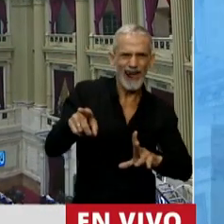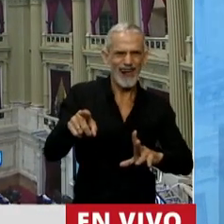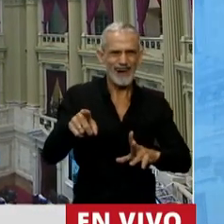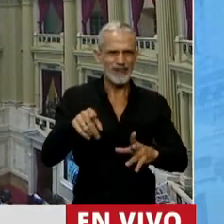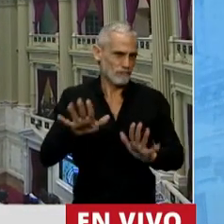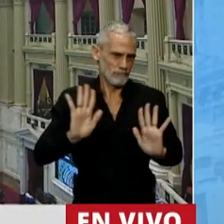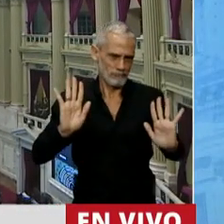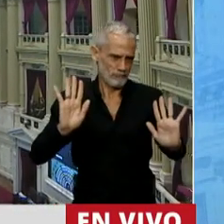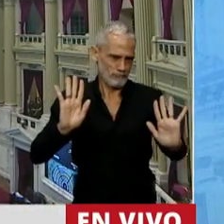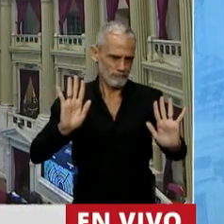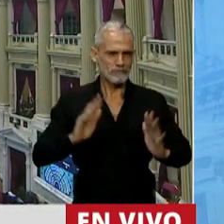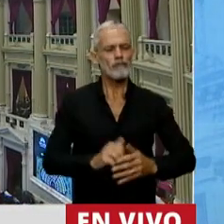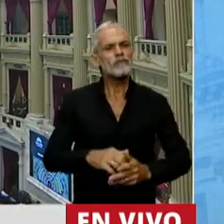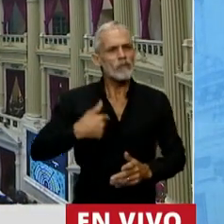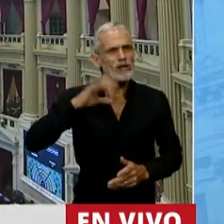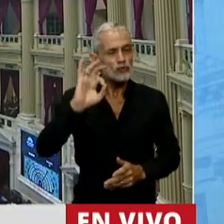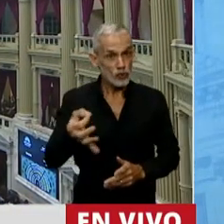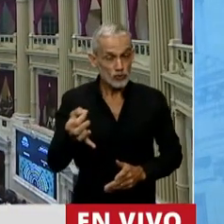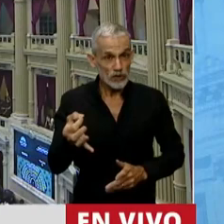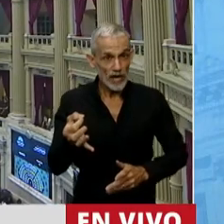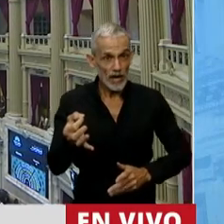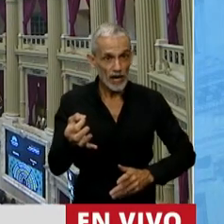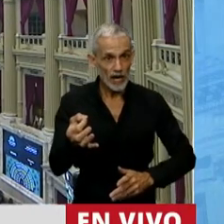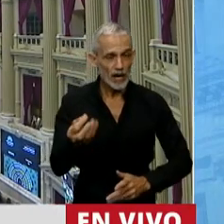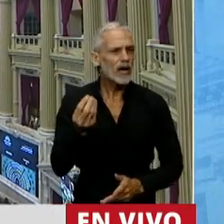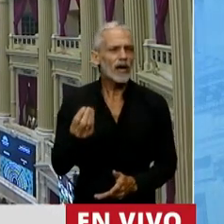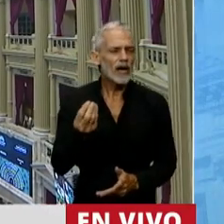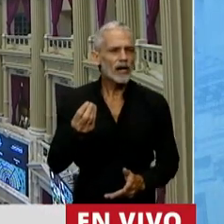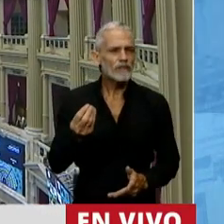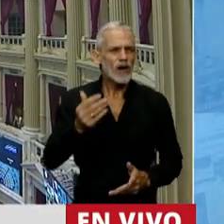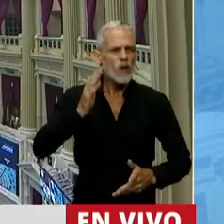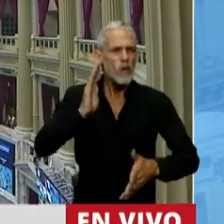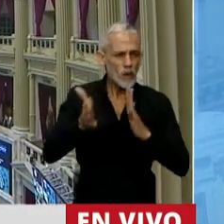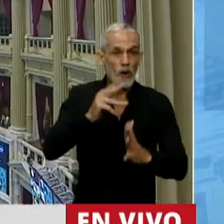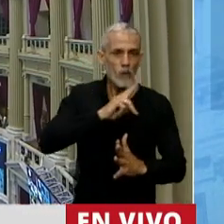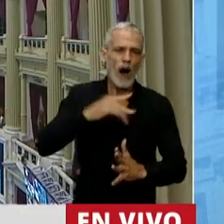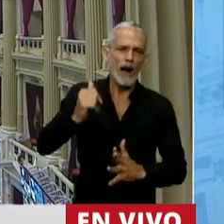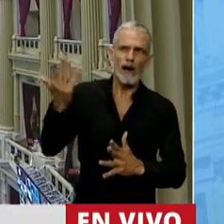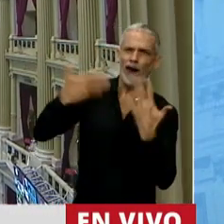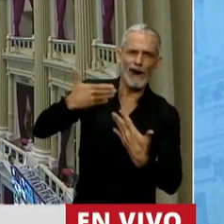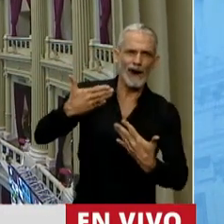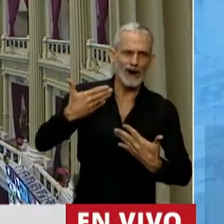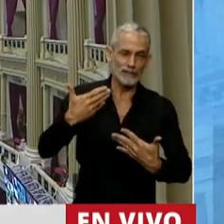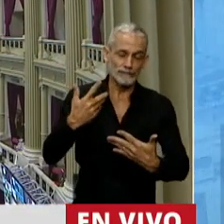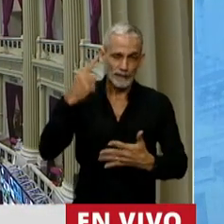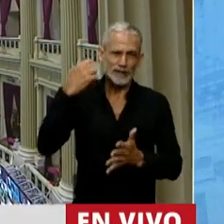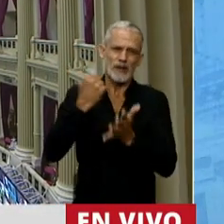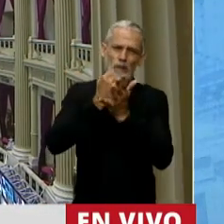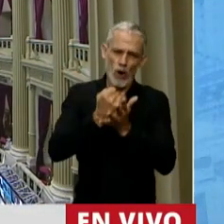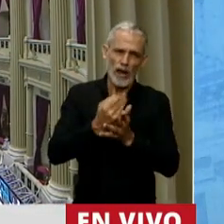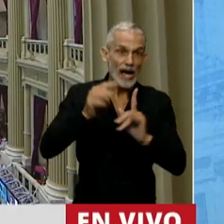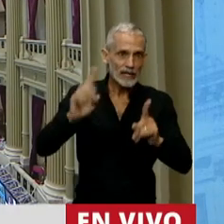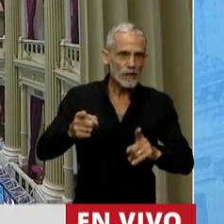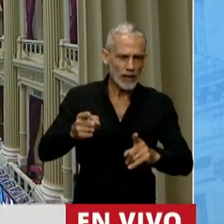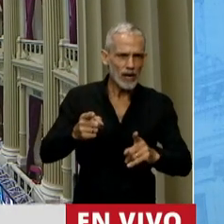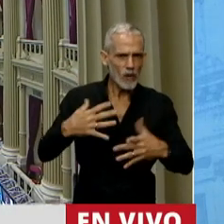eso. Y también sé, señor presidente, que la violencia que las mujeres reciben simbólica y